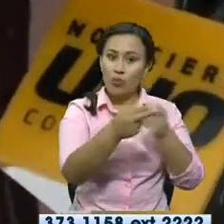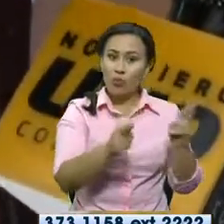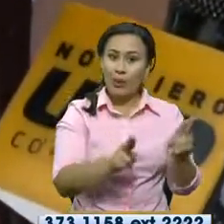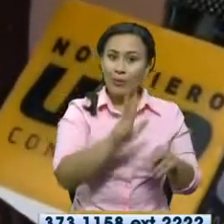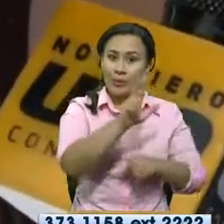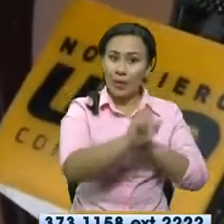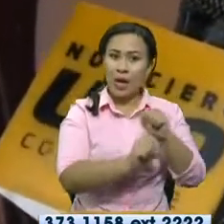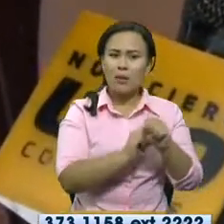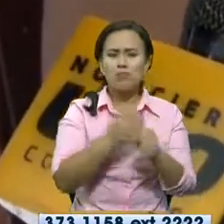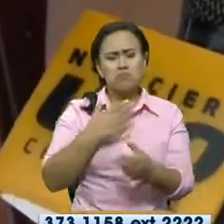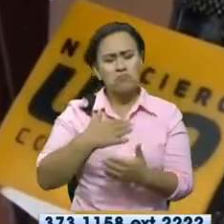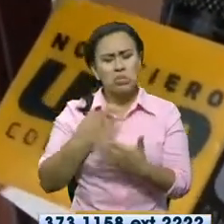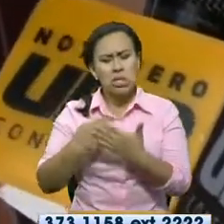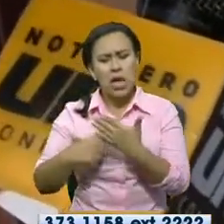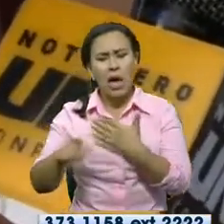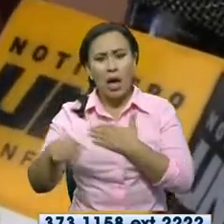hijastro